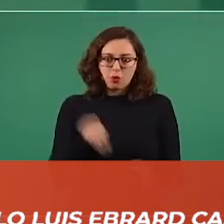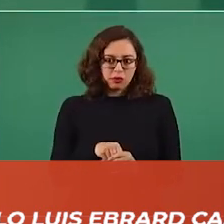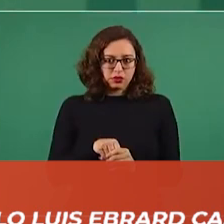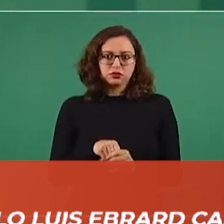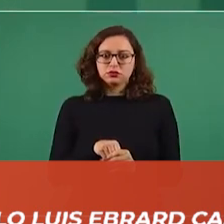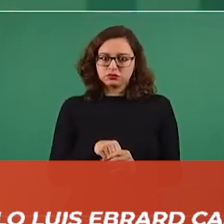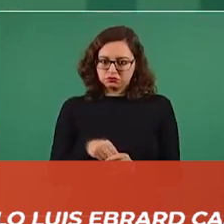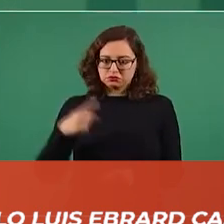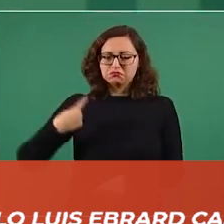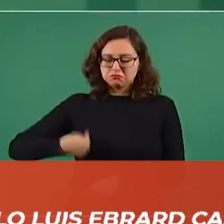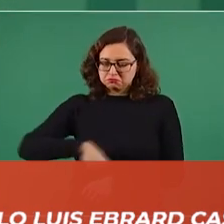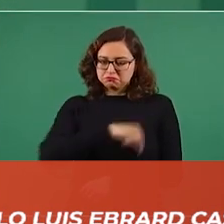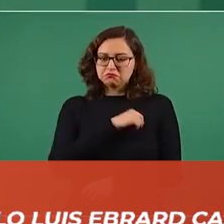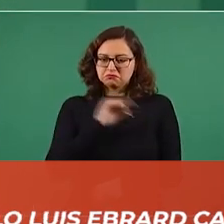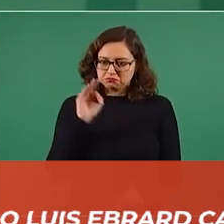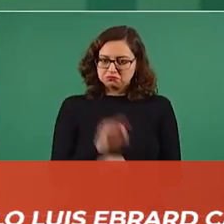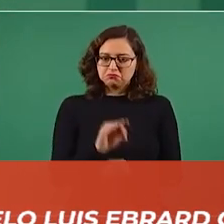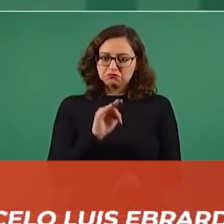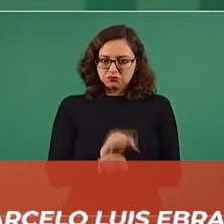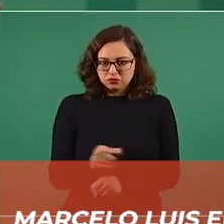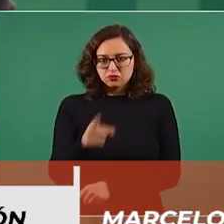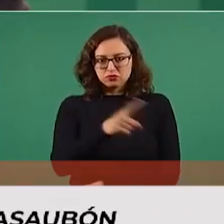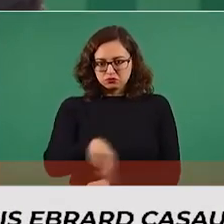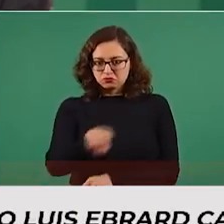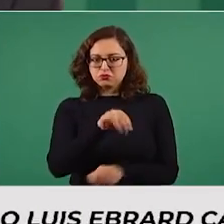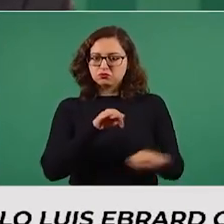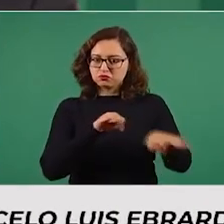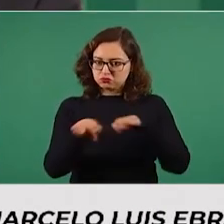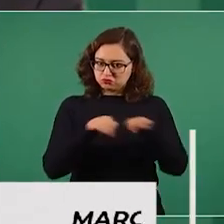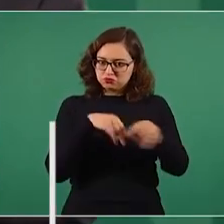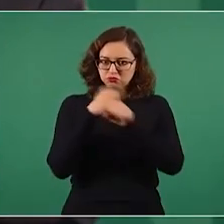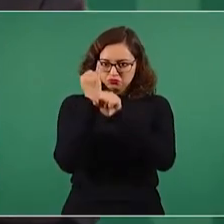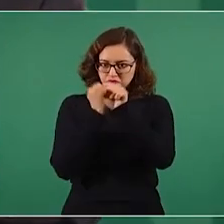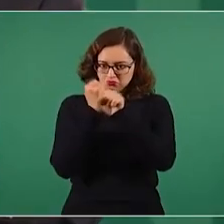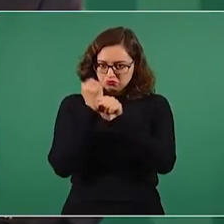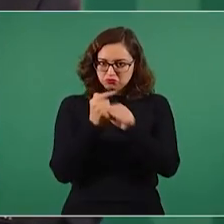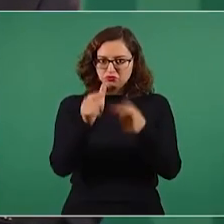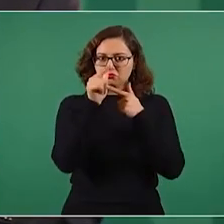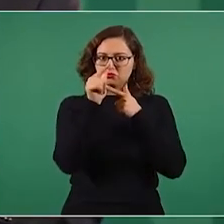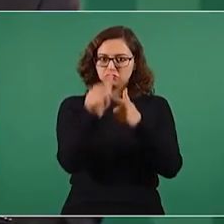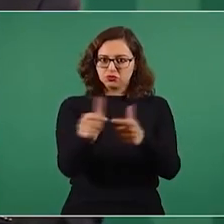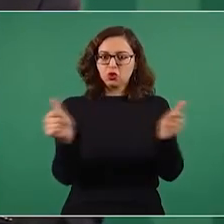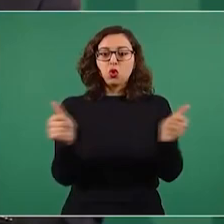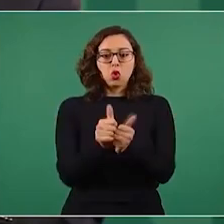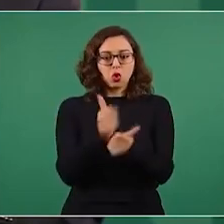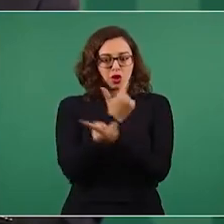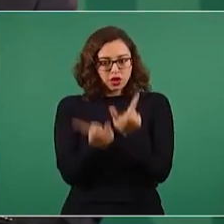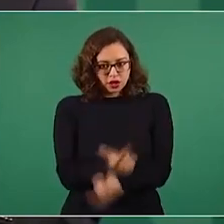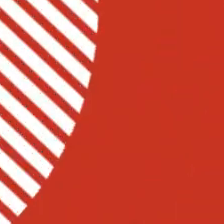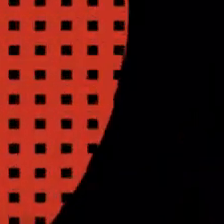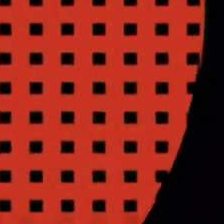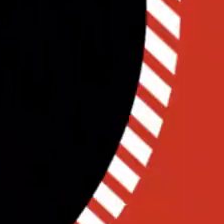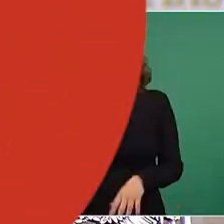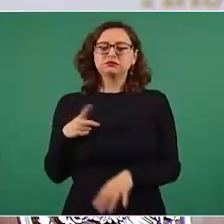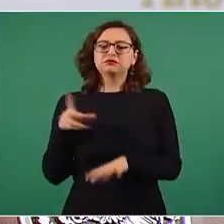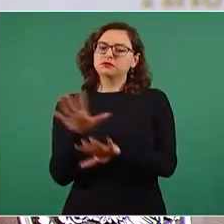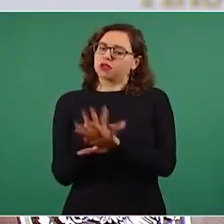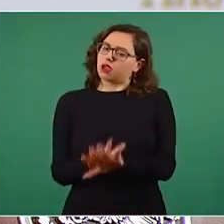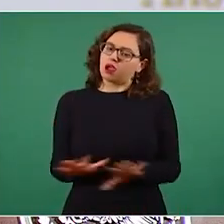ustedes necesiten para seguir haciendo su trabajo de investigación con absoluta libertad.